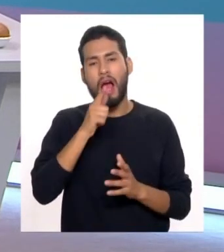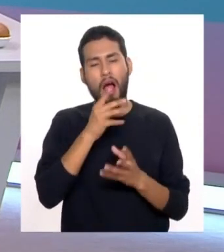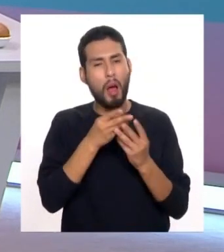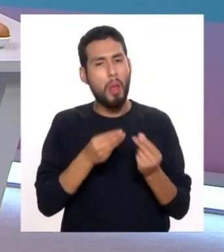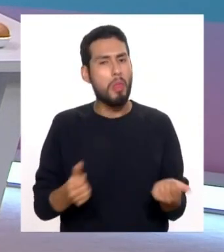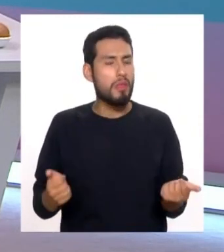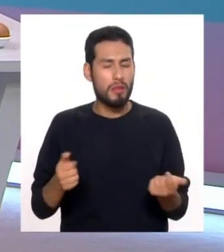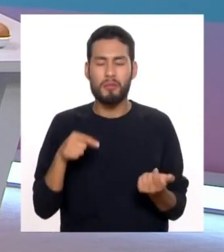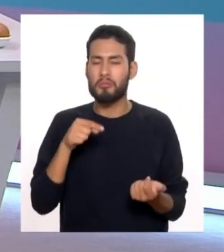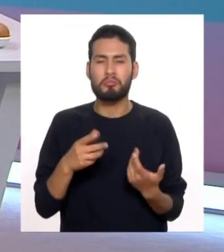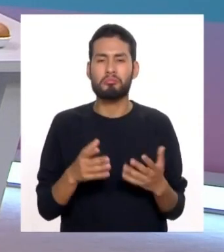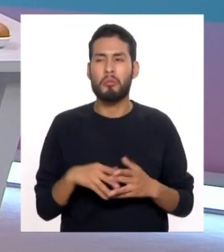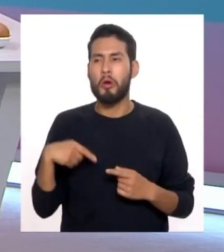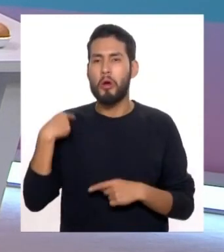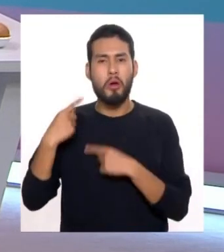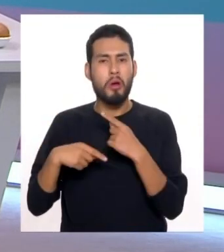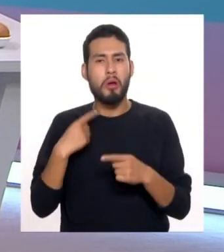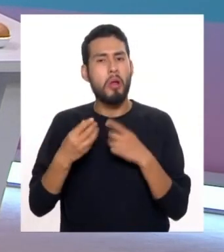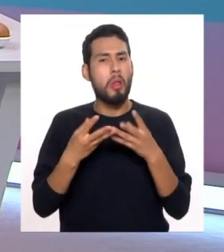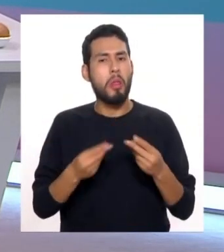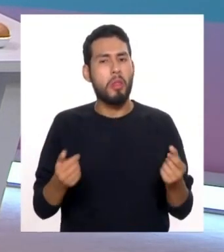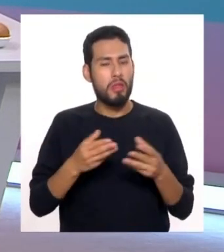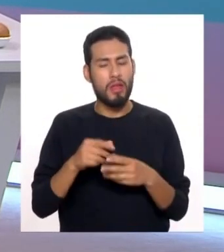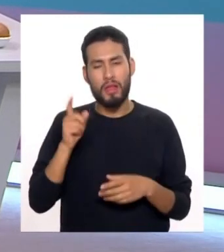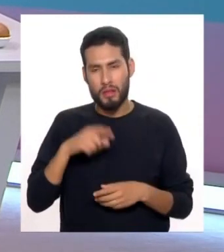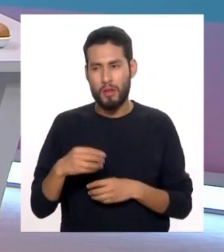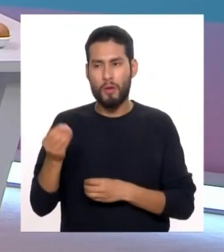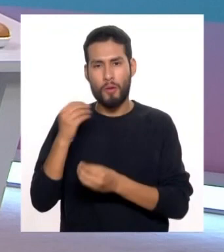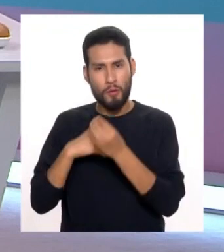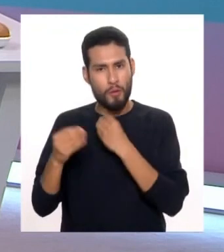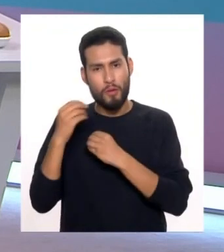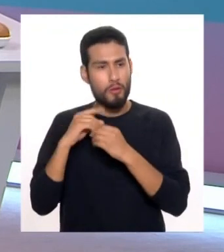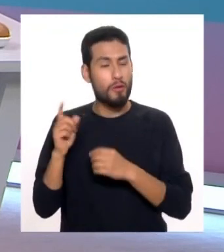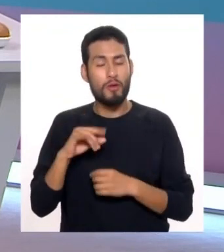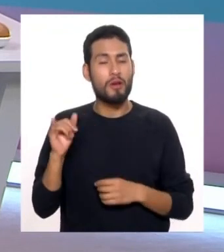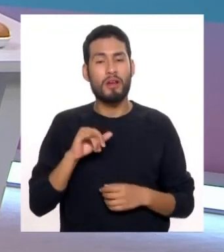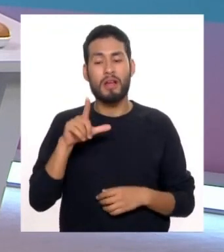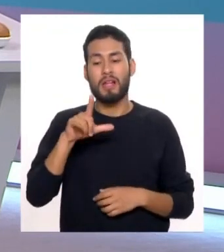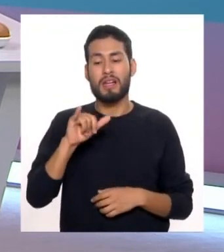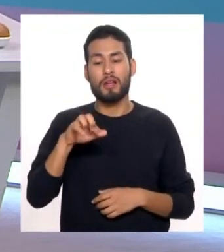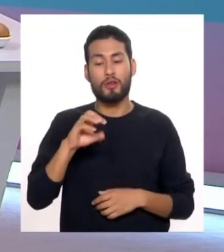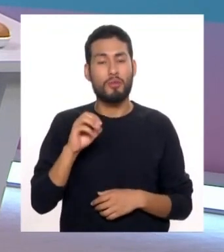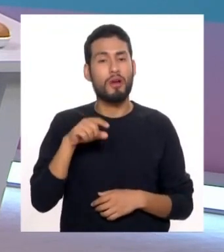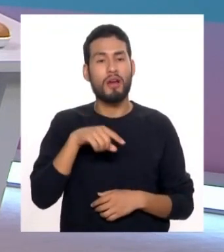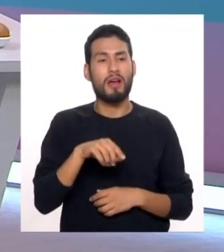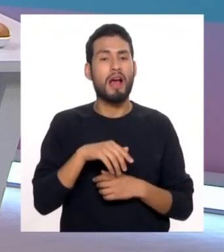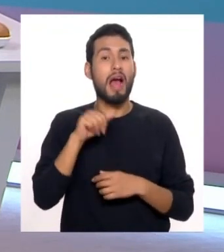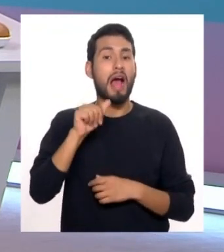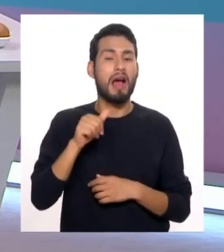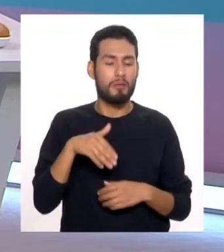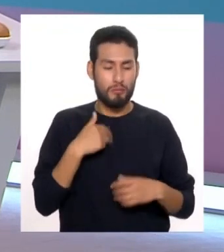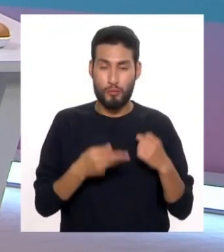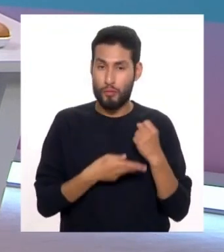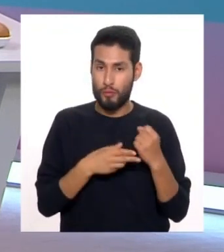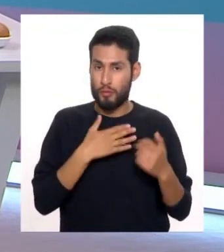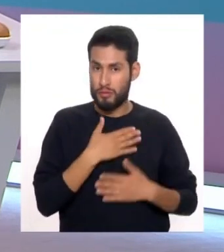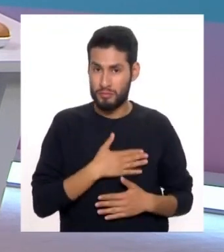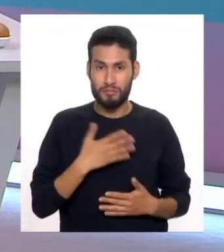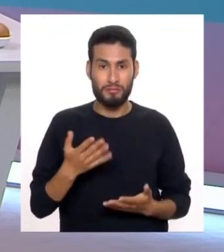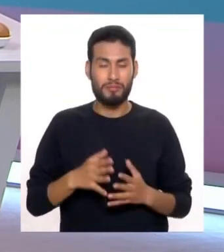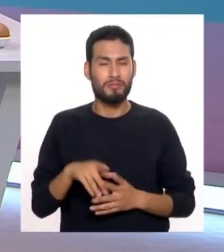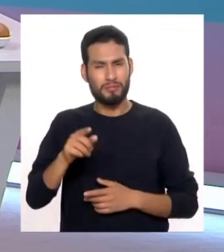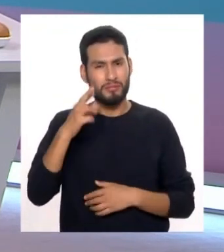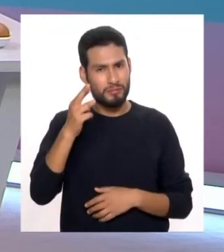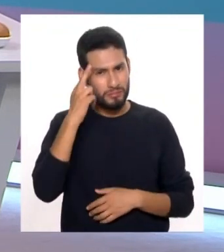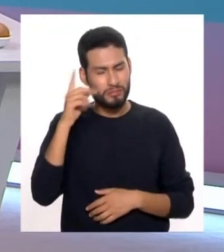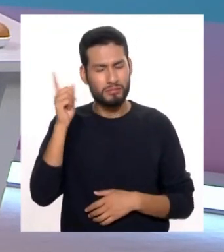van eliminando diariamente y tienes que reponerlas. No es como las liposolubles, la A, que la puedes almacenar. Por lo tanto,